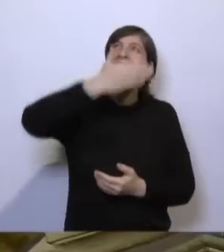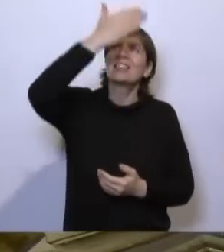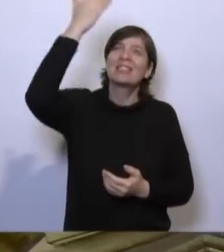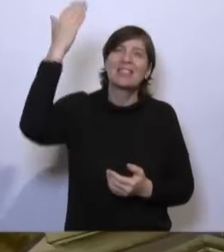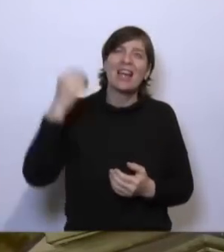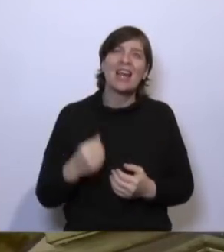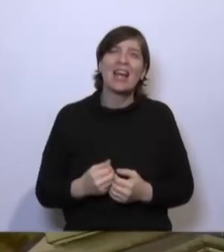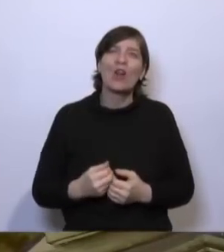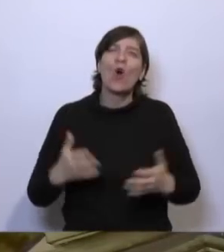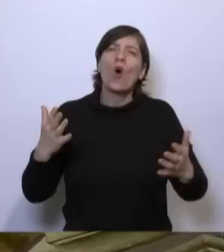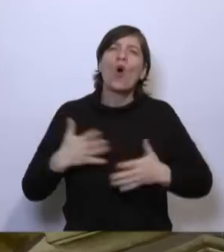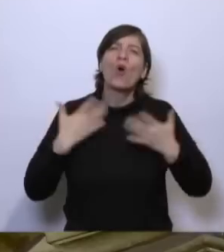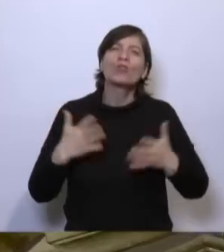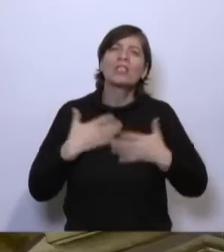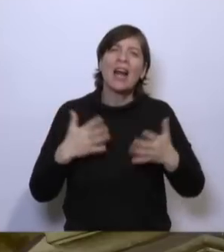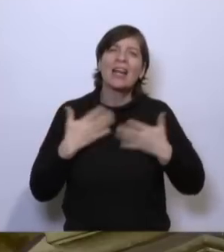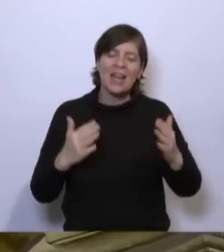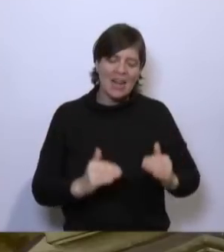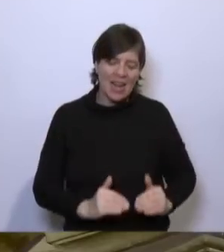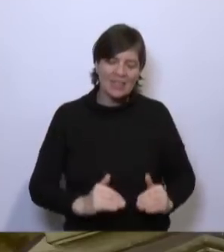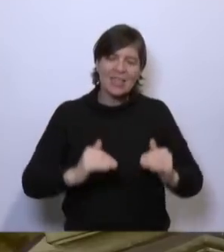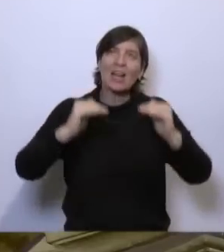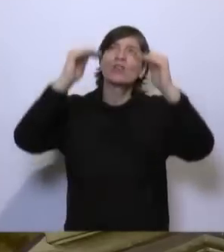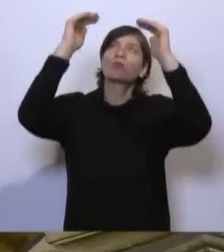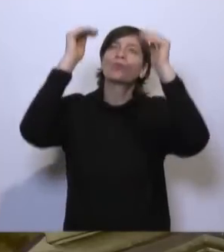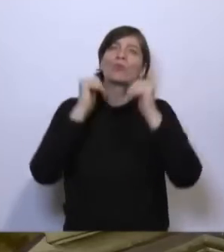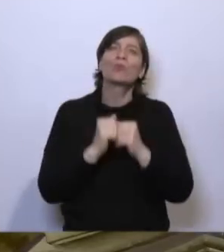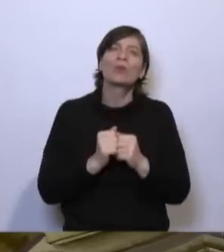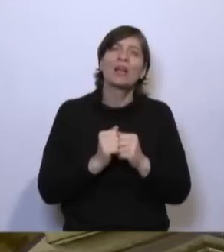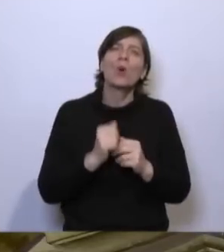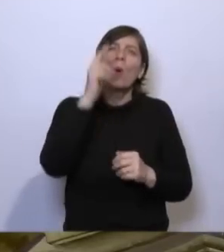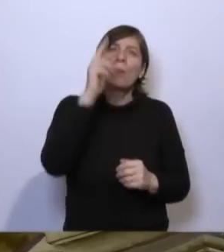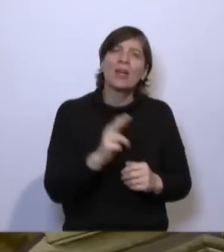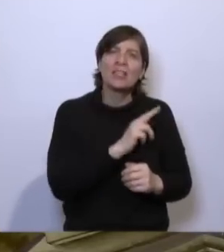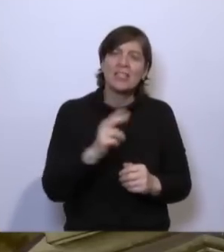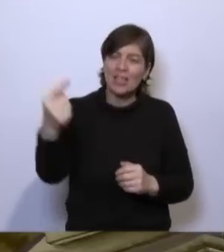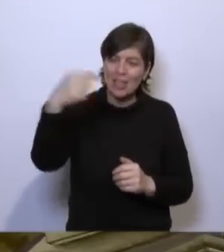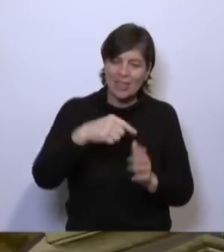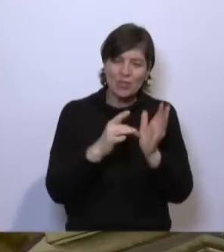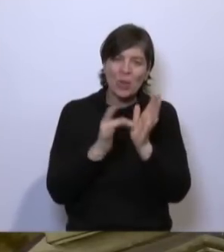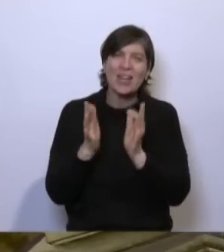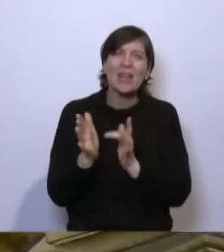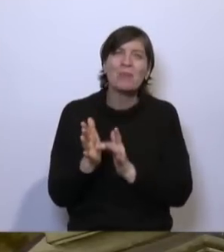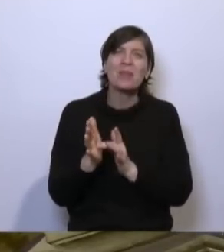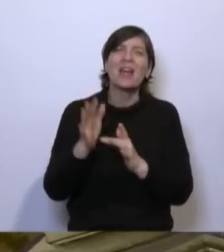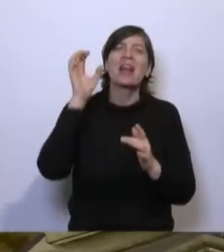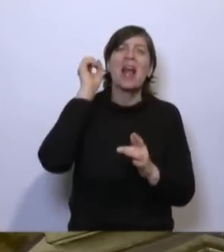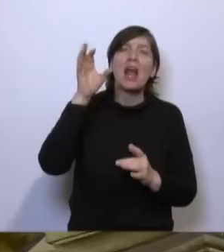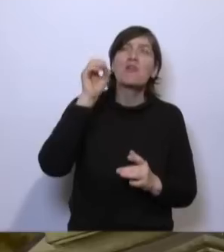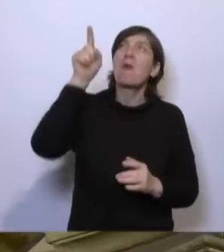Hosana en el cielo, hosana en las alturas, bendito el